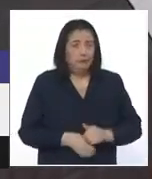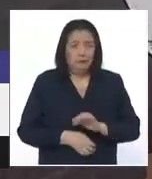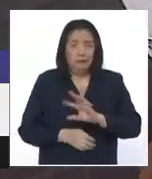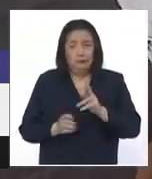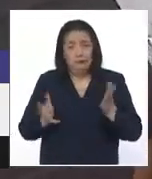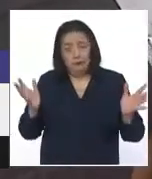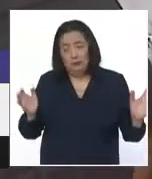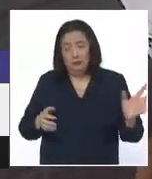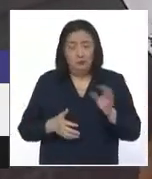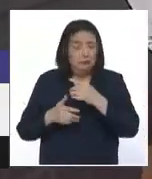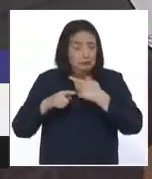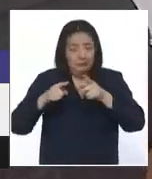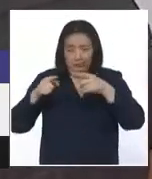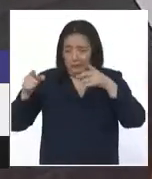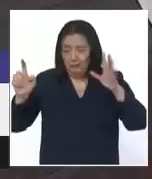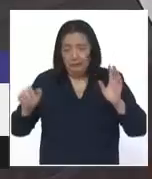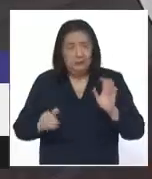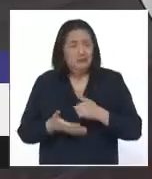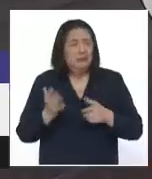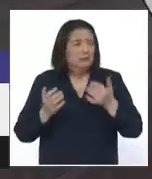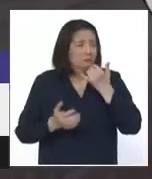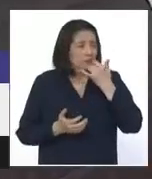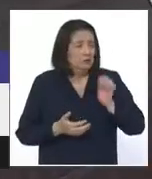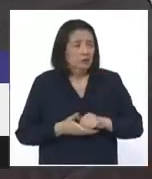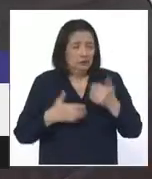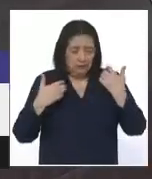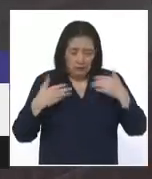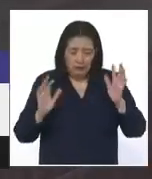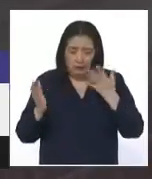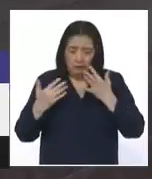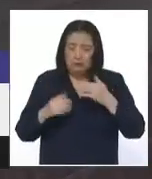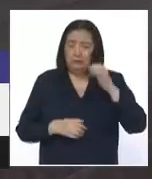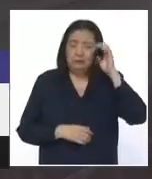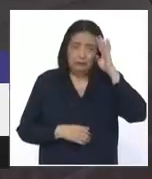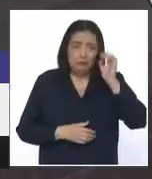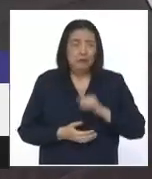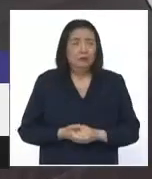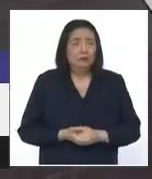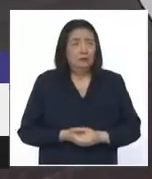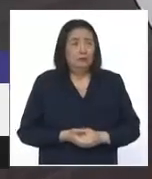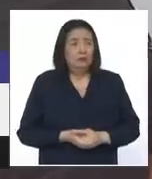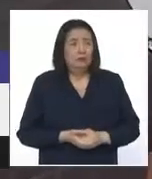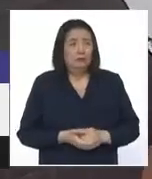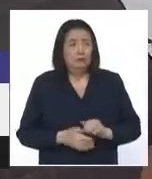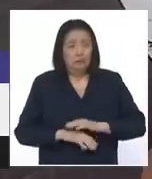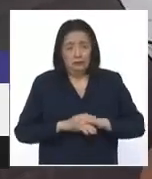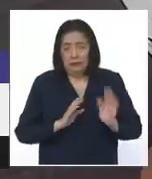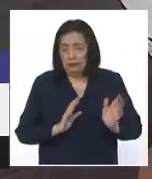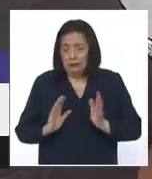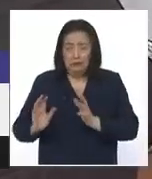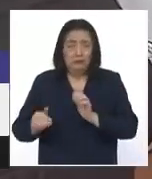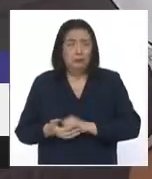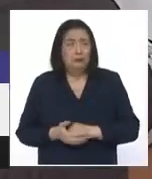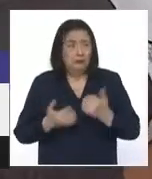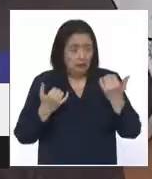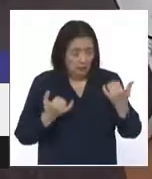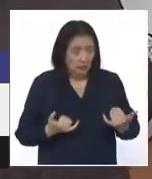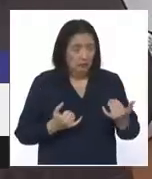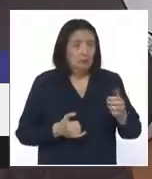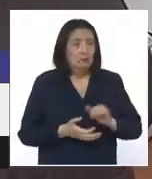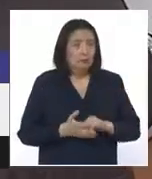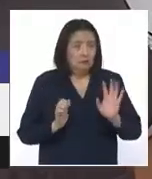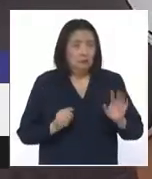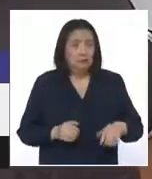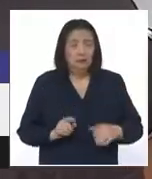están agarrando todos los rubros. ¿Qué es lo que ocurre? Ya hemos conversado con la policía. Se han reorganizado. Esta vez,